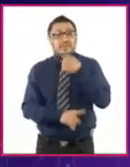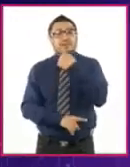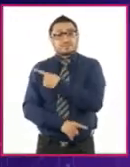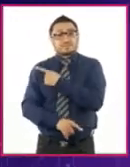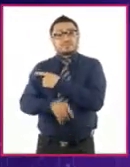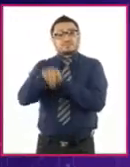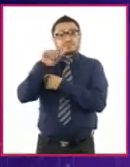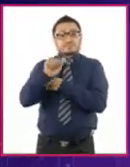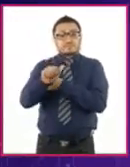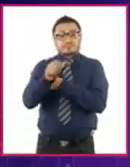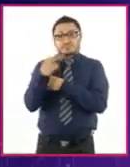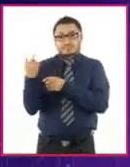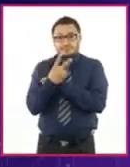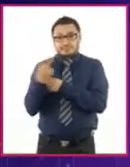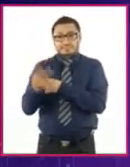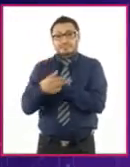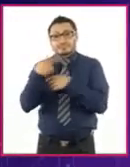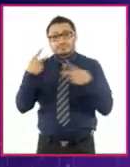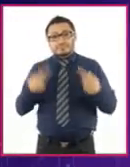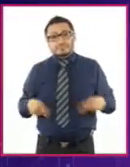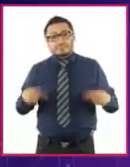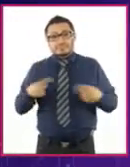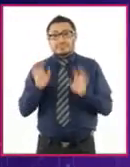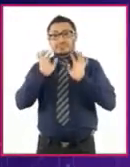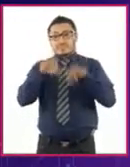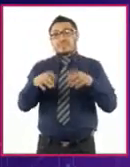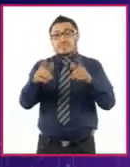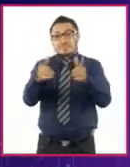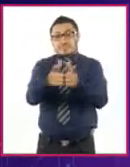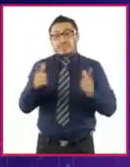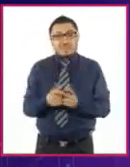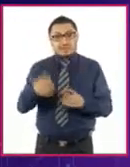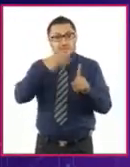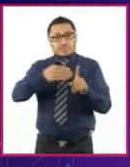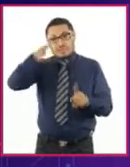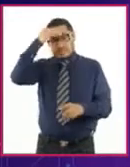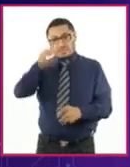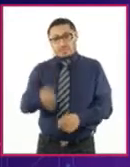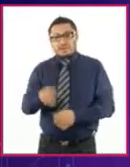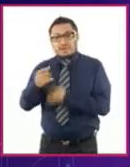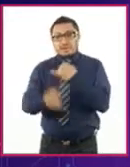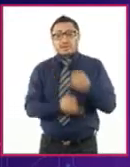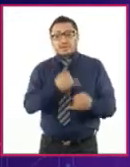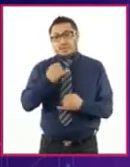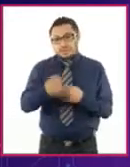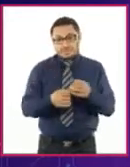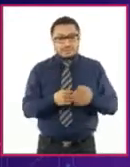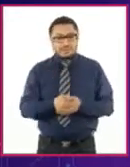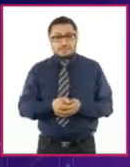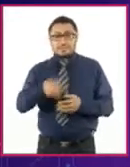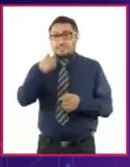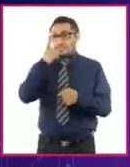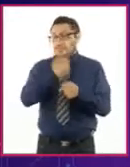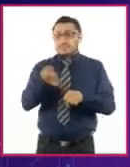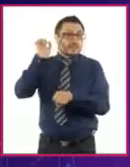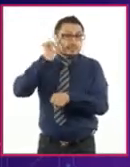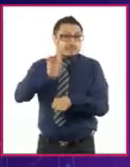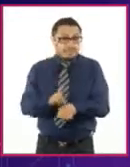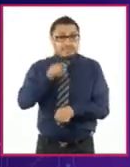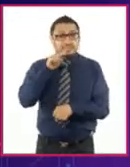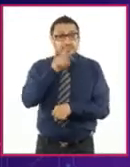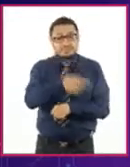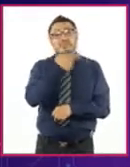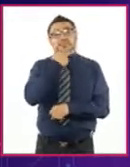Alejandra y Claudia se inscribieron a un club con el fin de poder aprender a jugar tenis. El primer día de entrenamiento, a Alejandro